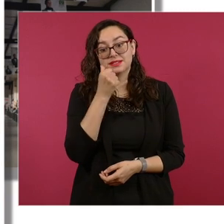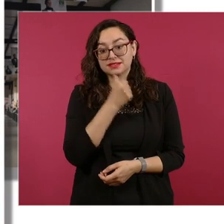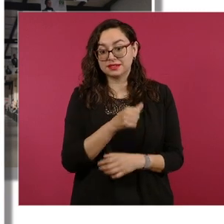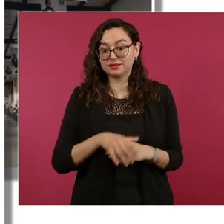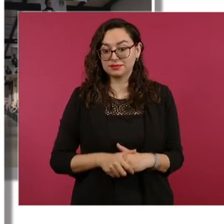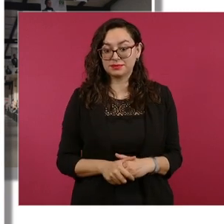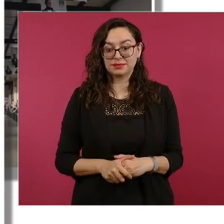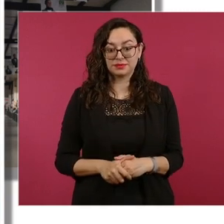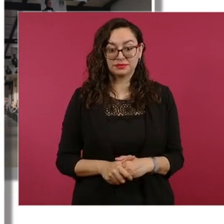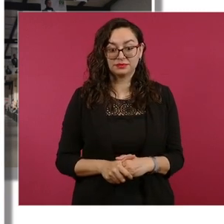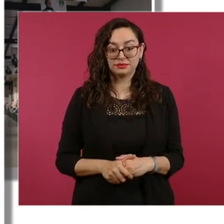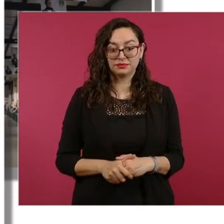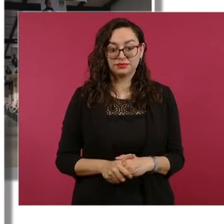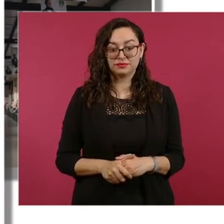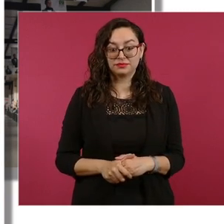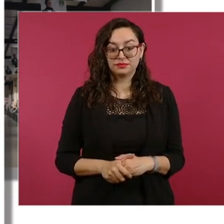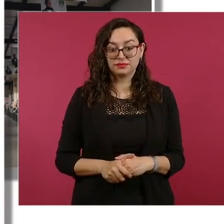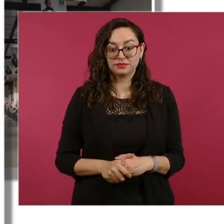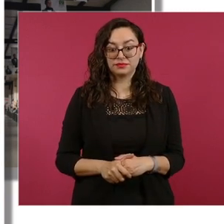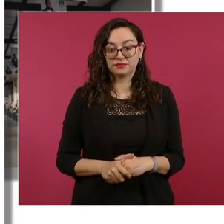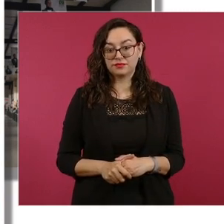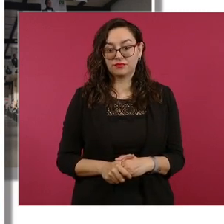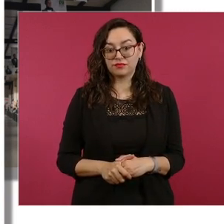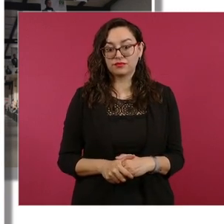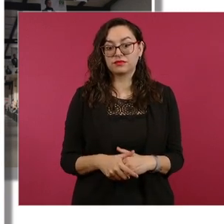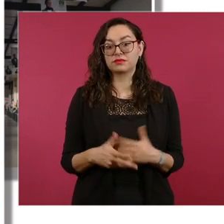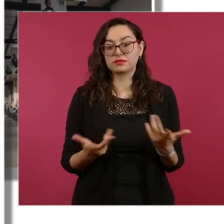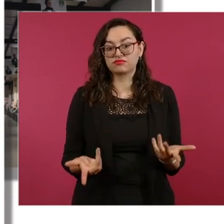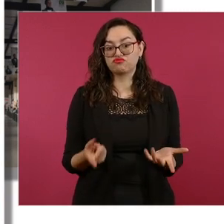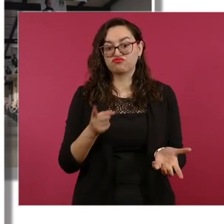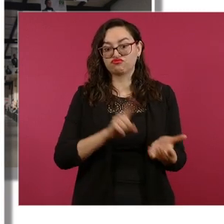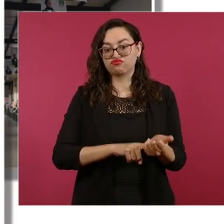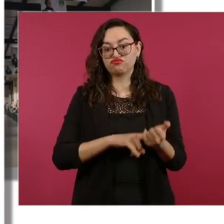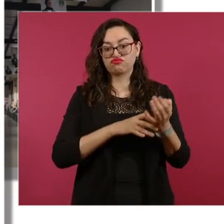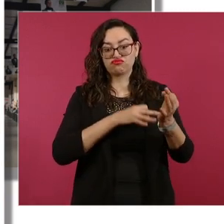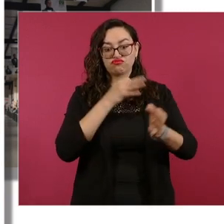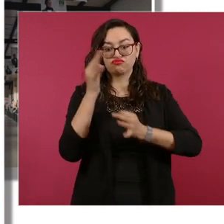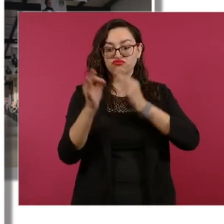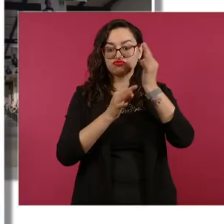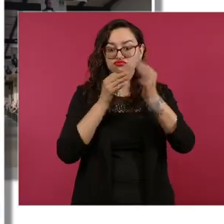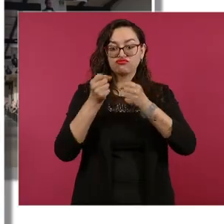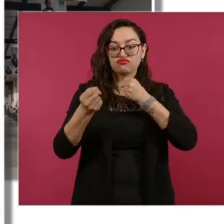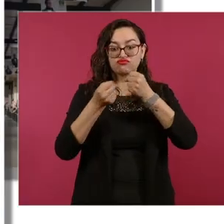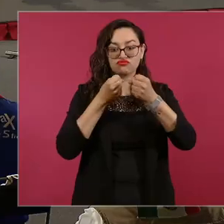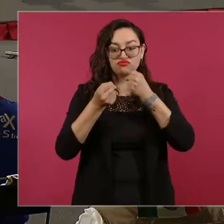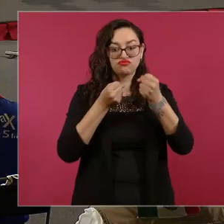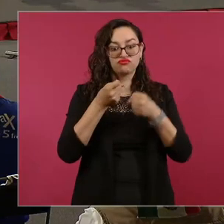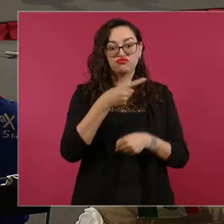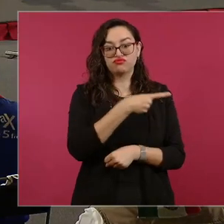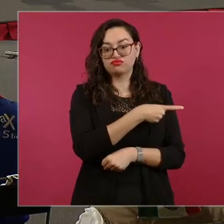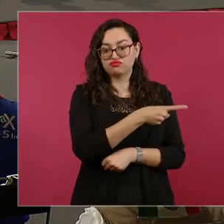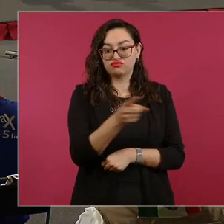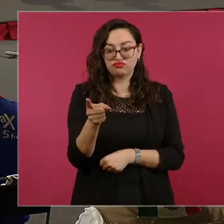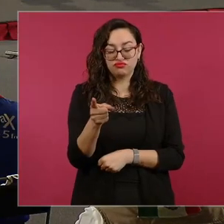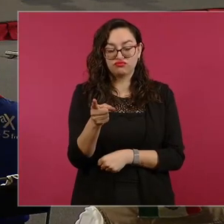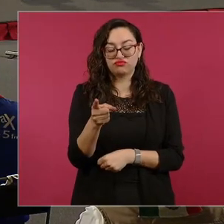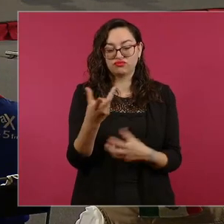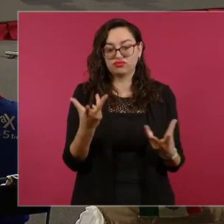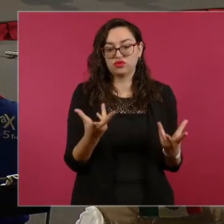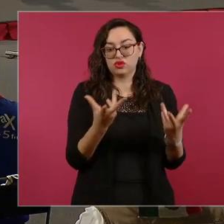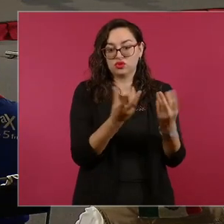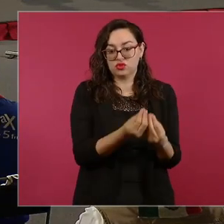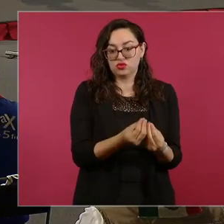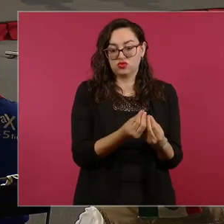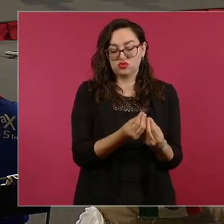exponer cómo este tipo de periodistas y cuentas asociadas a nada más y nada